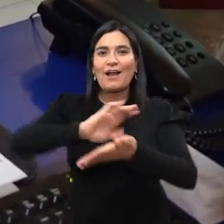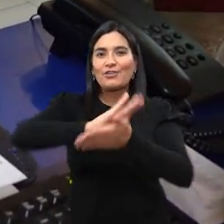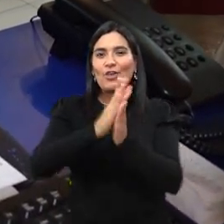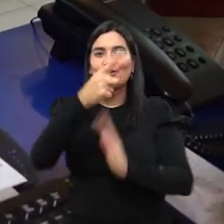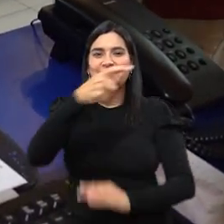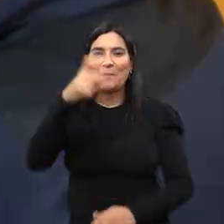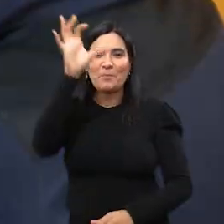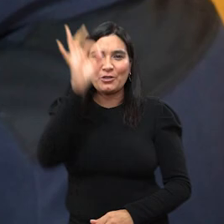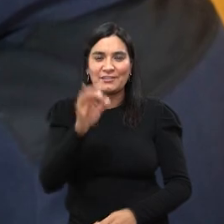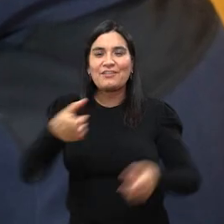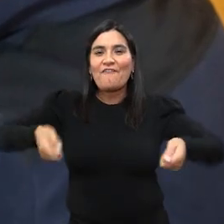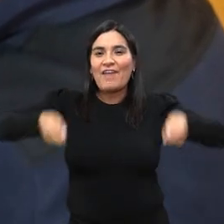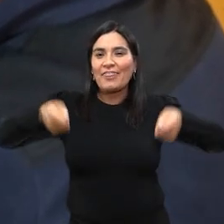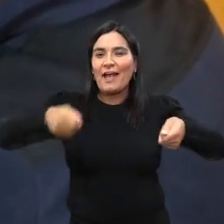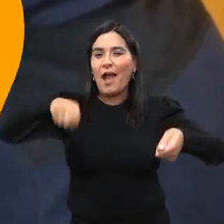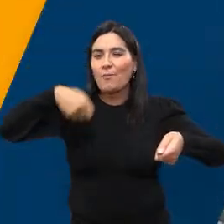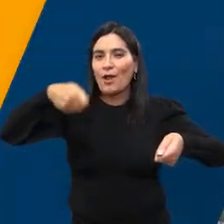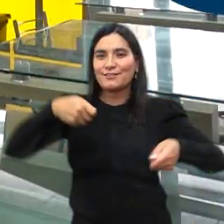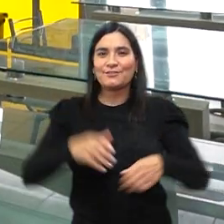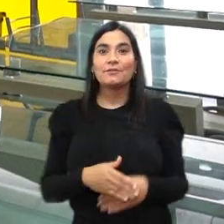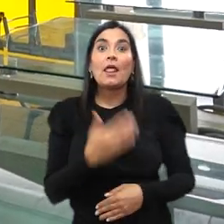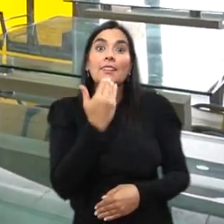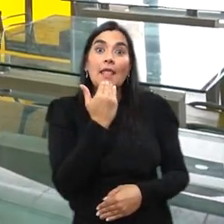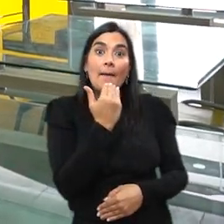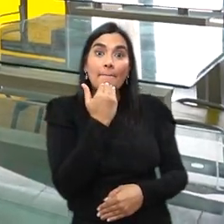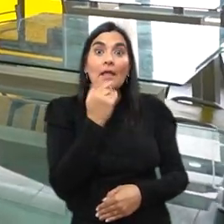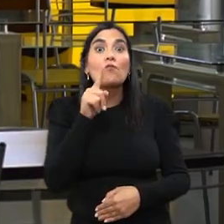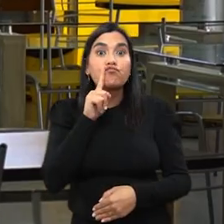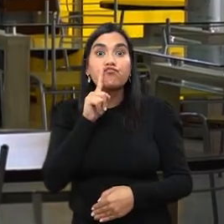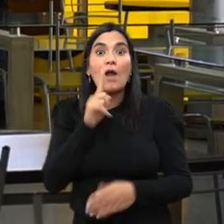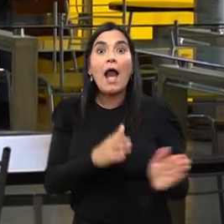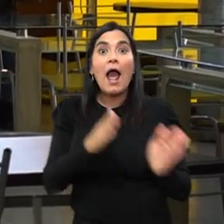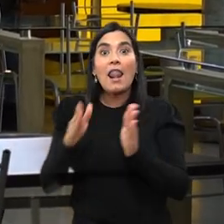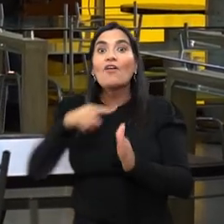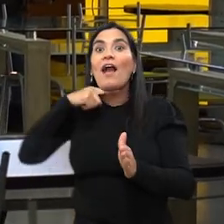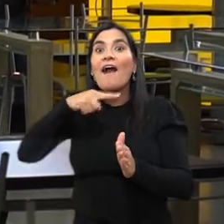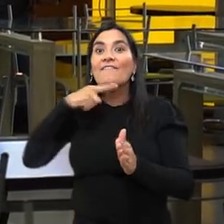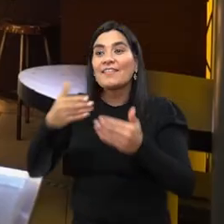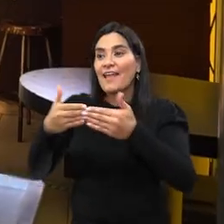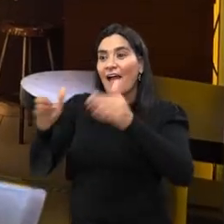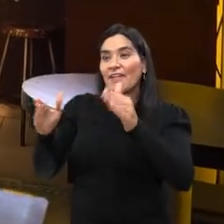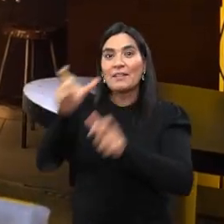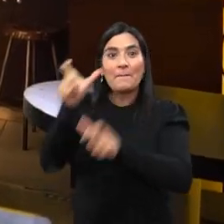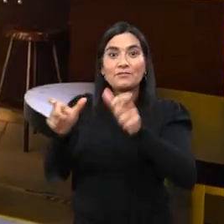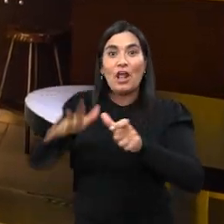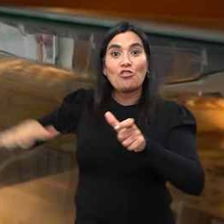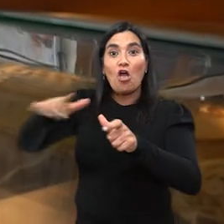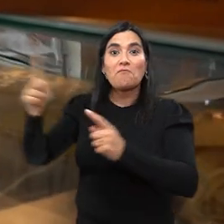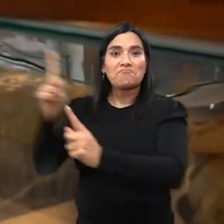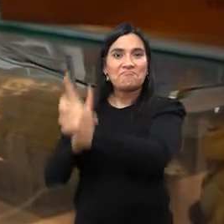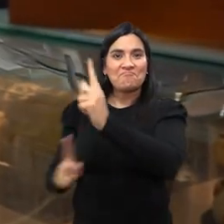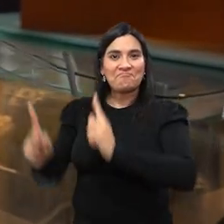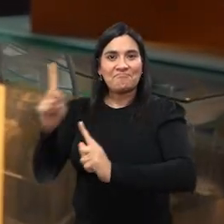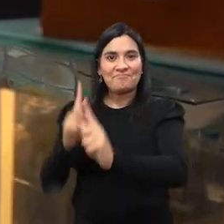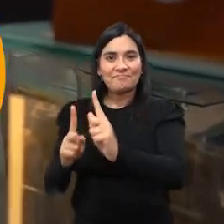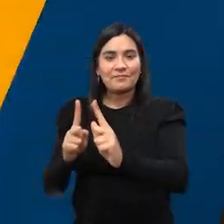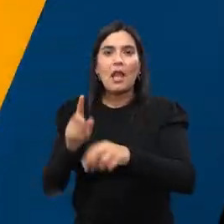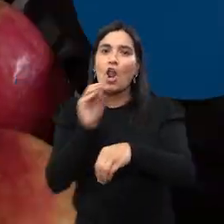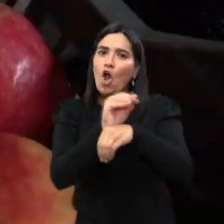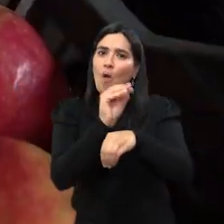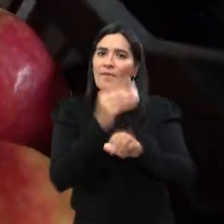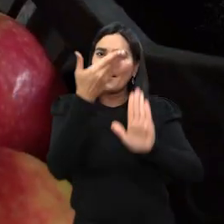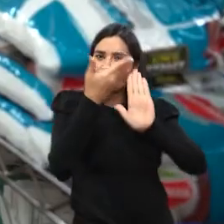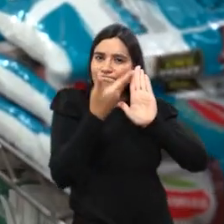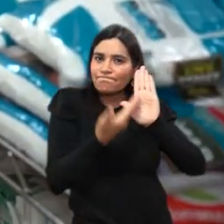financia el 100% del costo de la bandeja. También, el casino cuenta con una cafetería abierta para toda la comunidad. Los